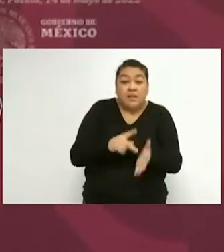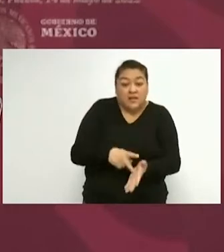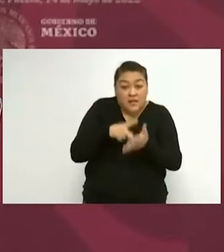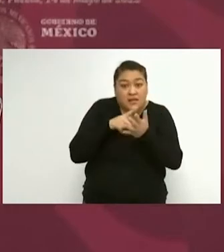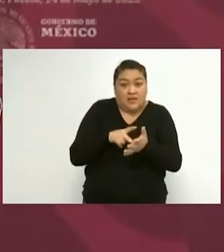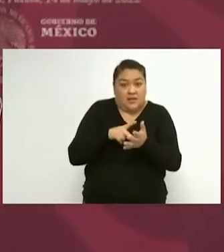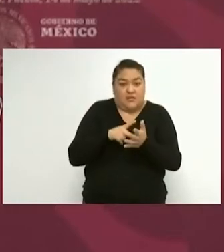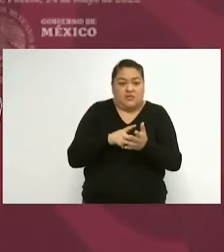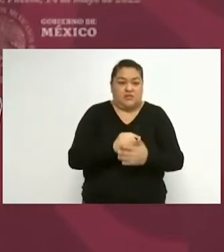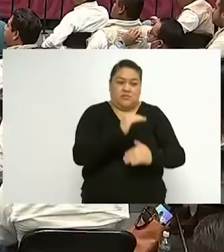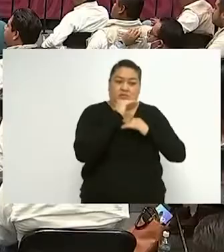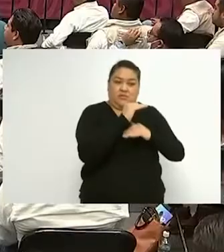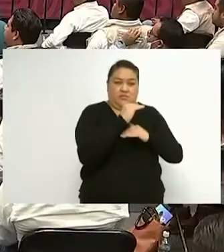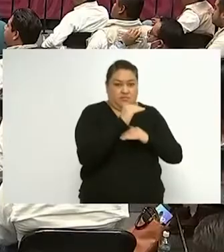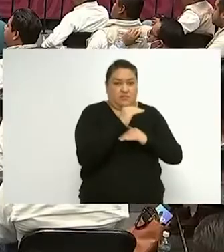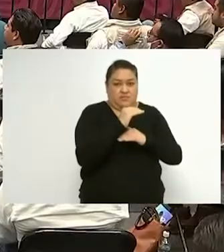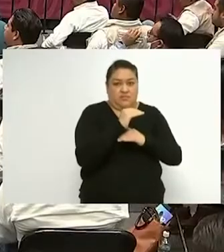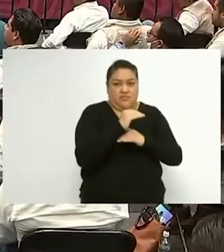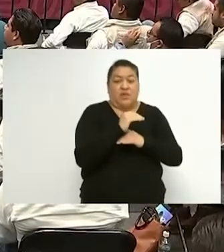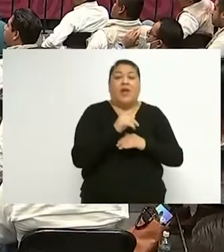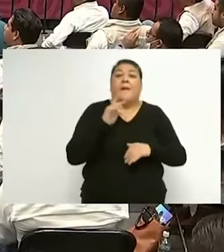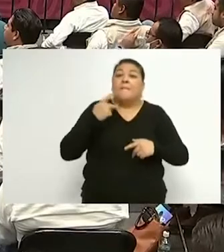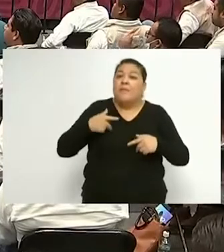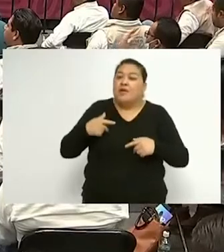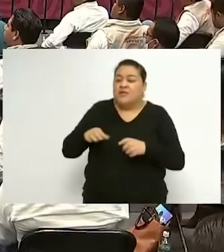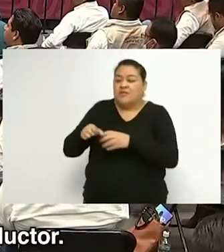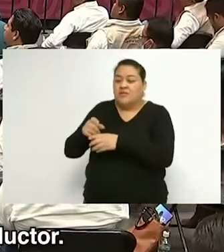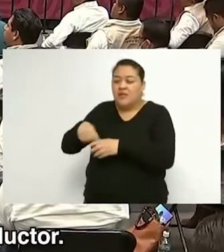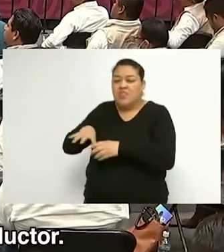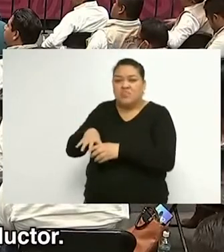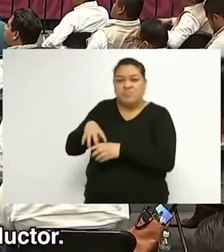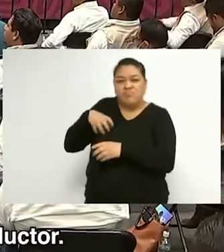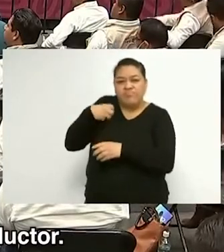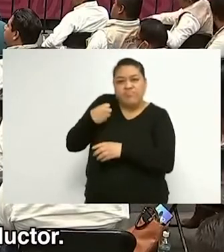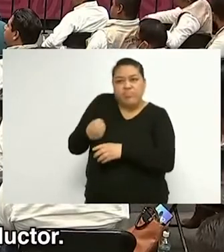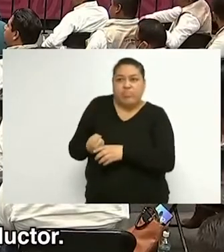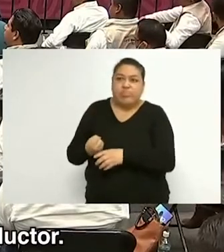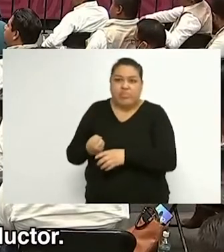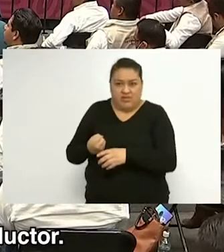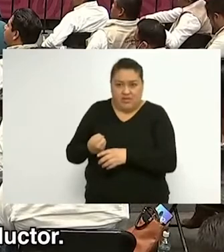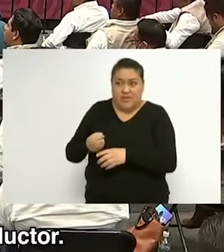coyotes son muy ventajosos y van a querer